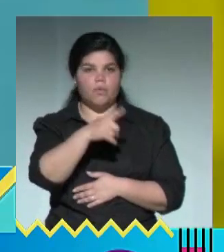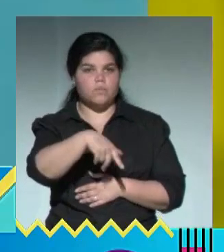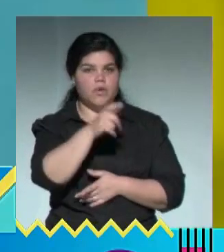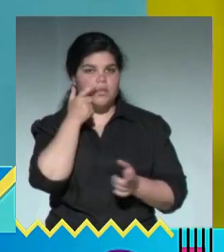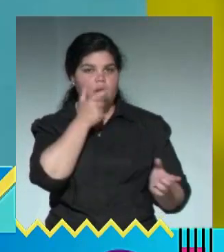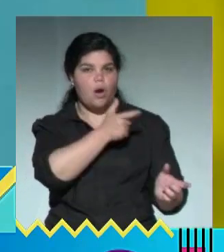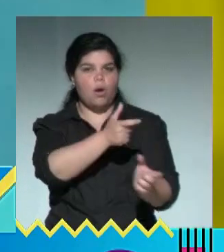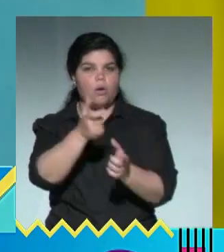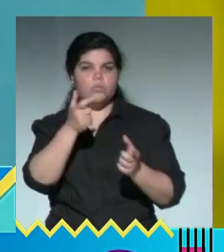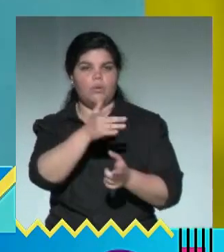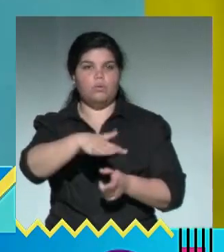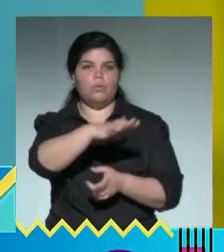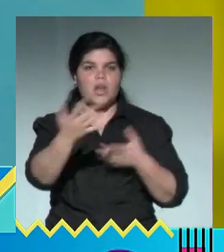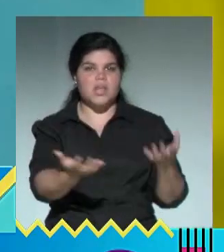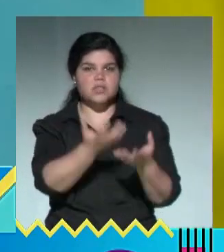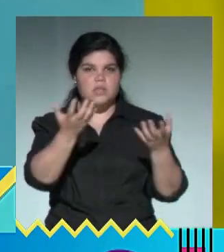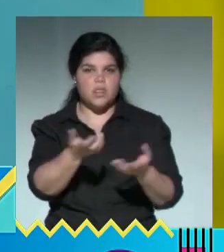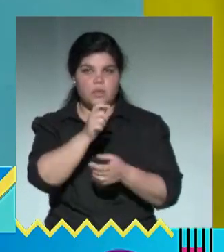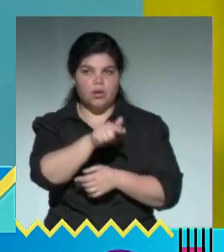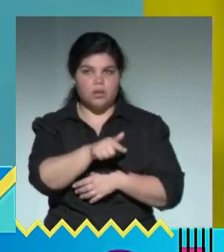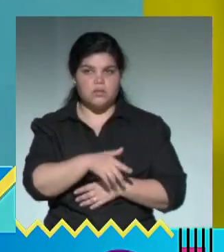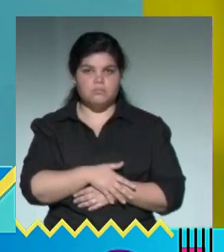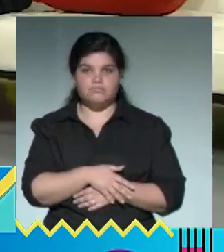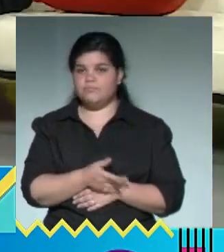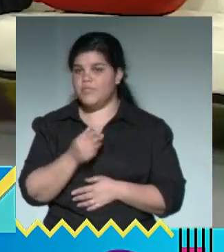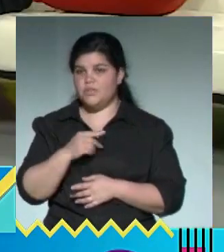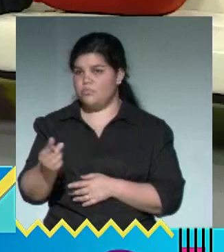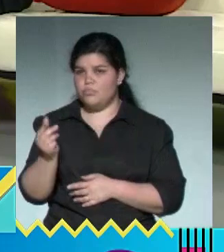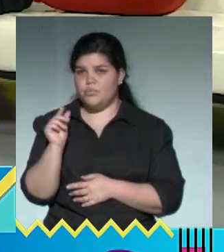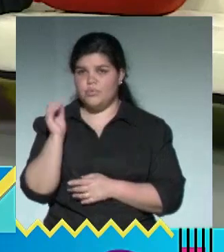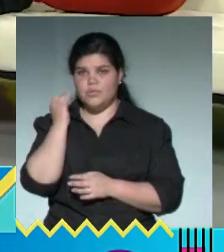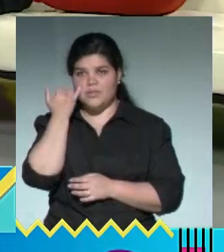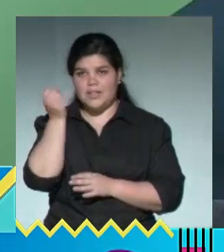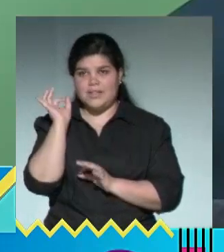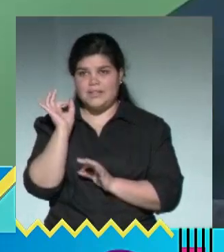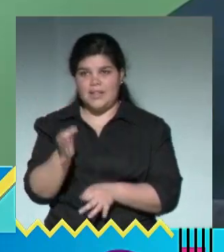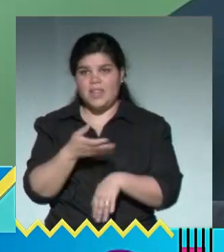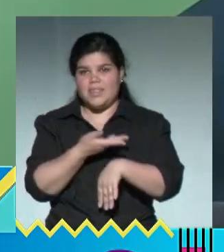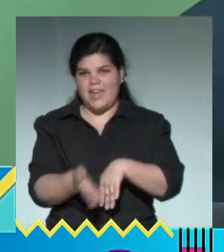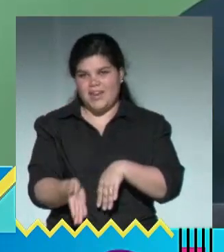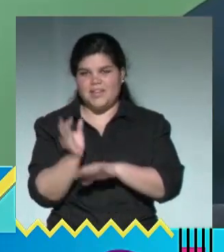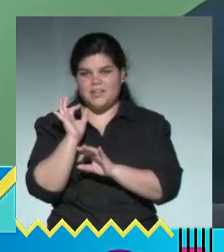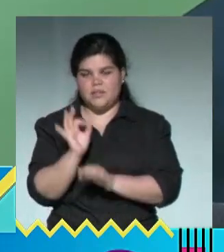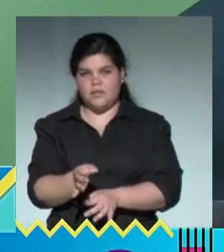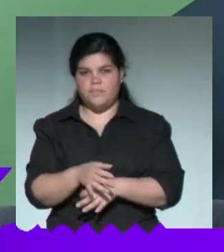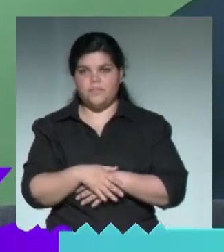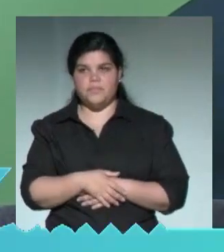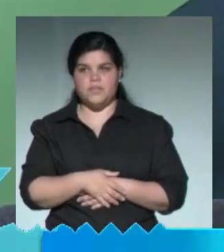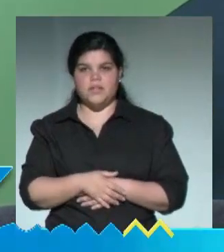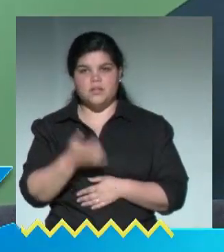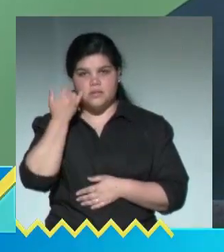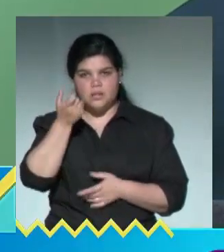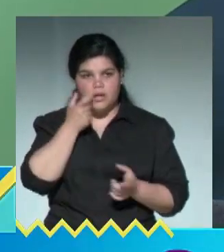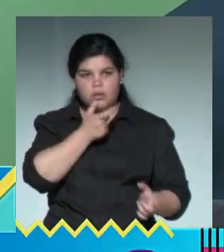relevamiento allí en la zona del incendio. Contanos. Bueno, acabamos de llegar, por eso también el retraso. Acabamos de venir de un